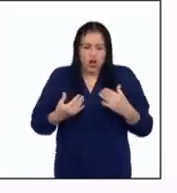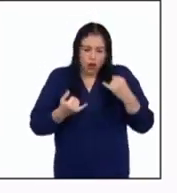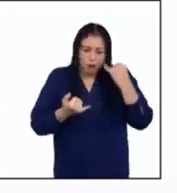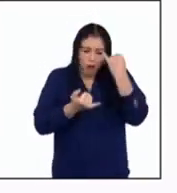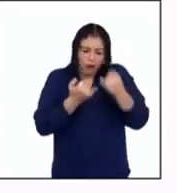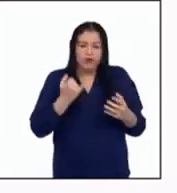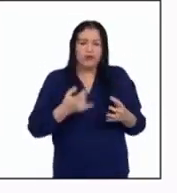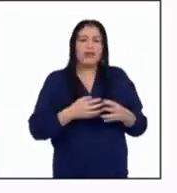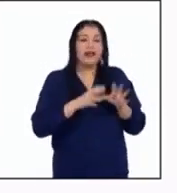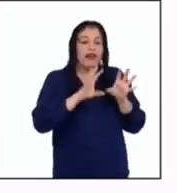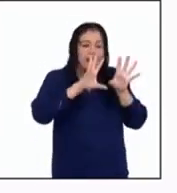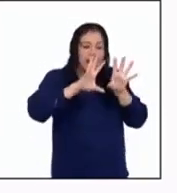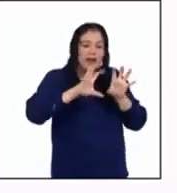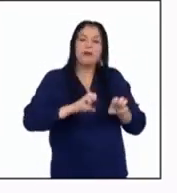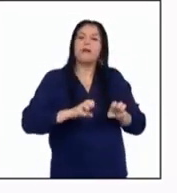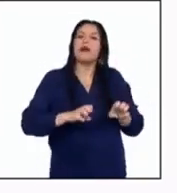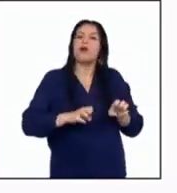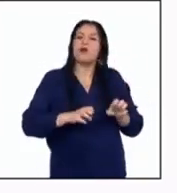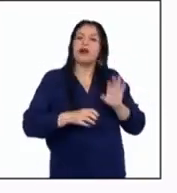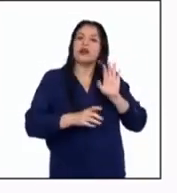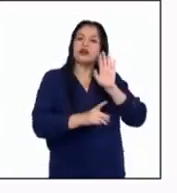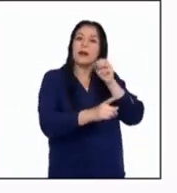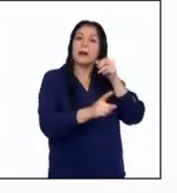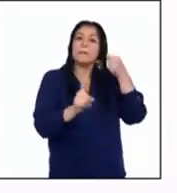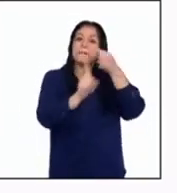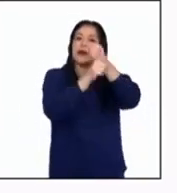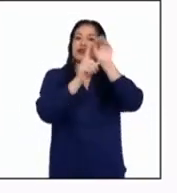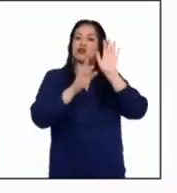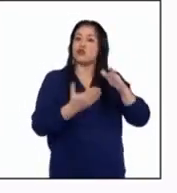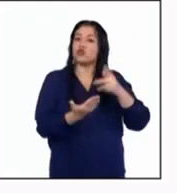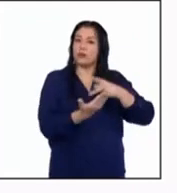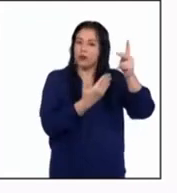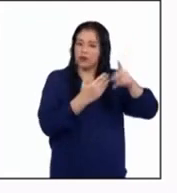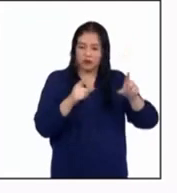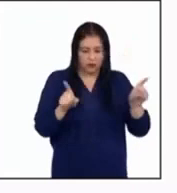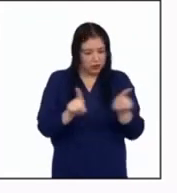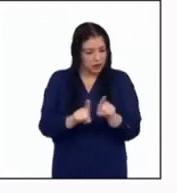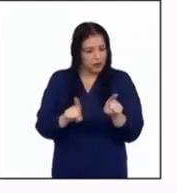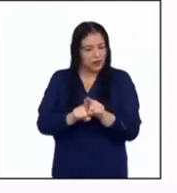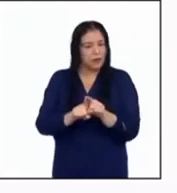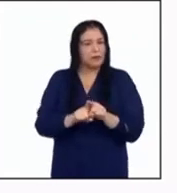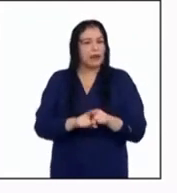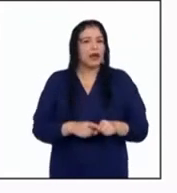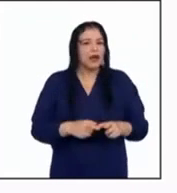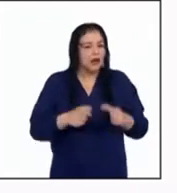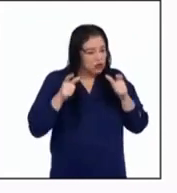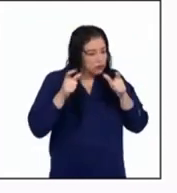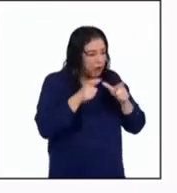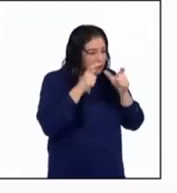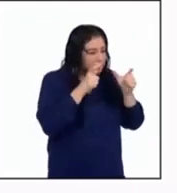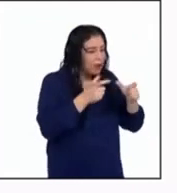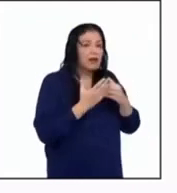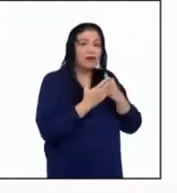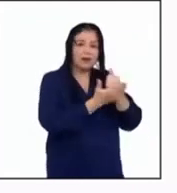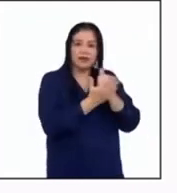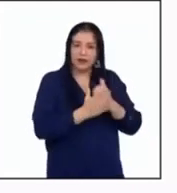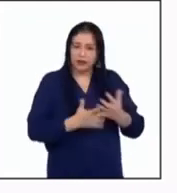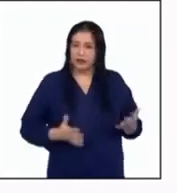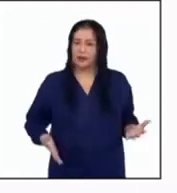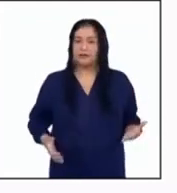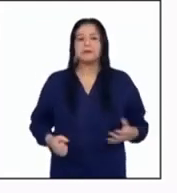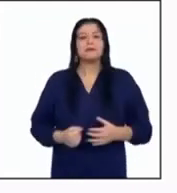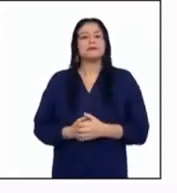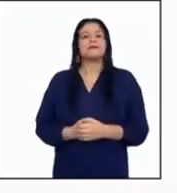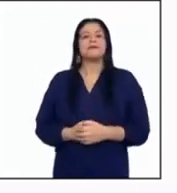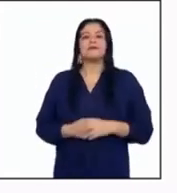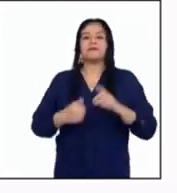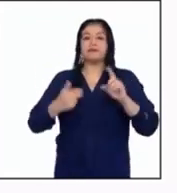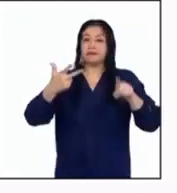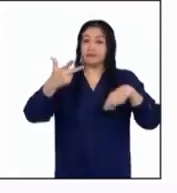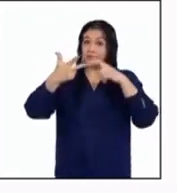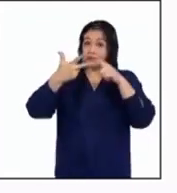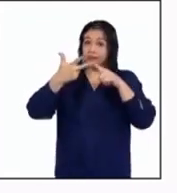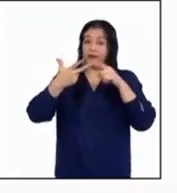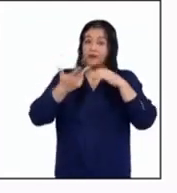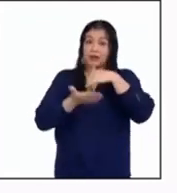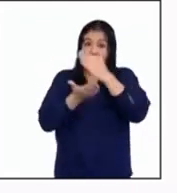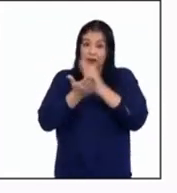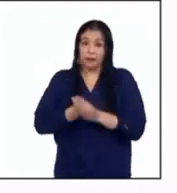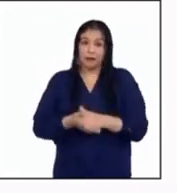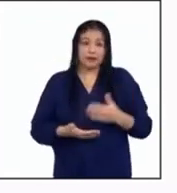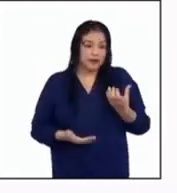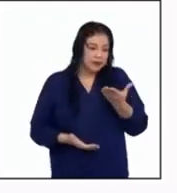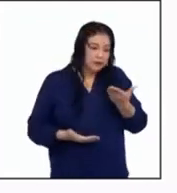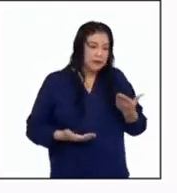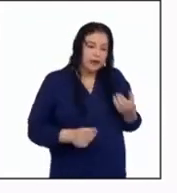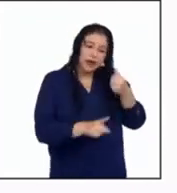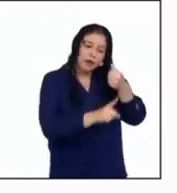impacto de su proyecto. Además, reciben soporte y monitoreo. Por último, en una tercera etapa se les